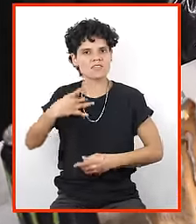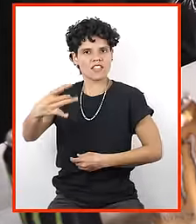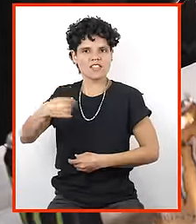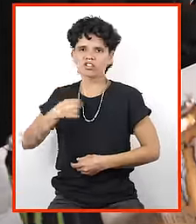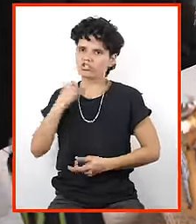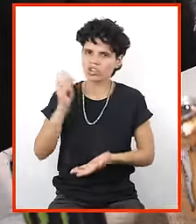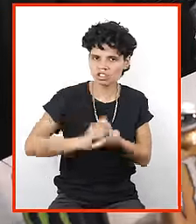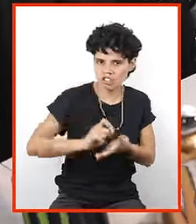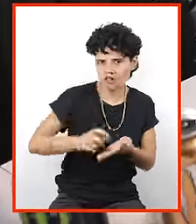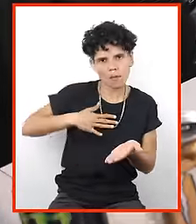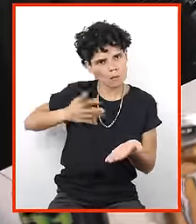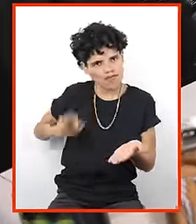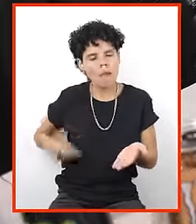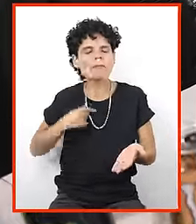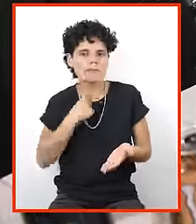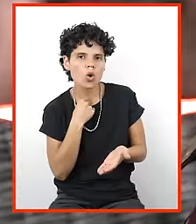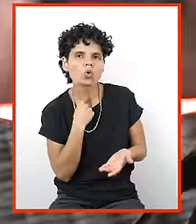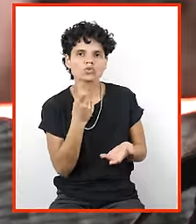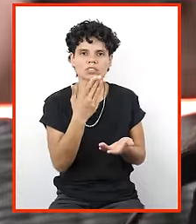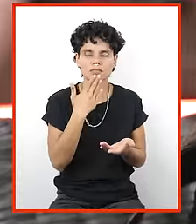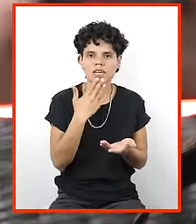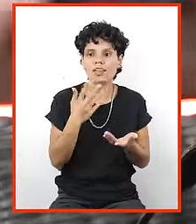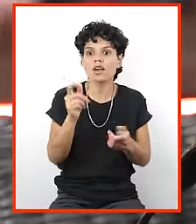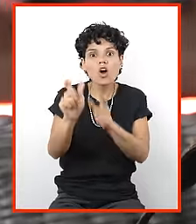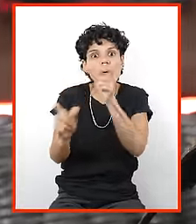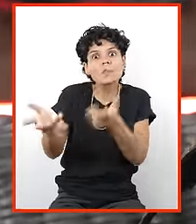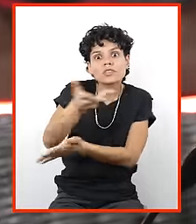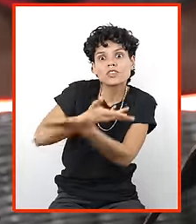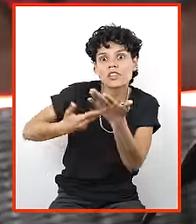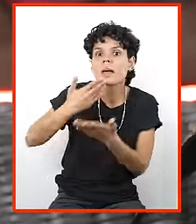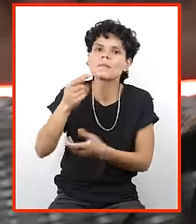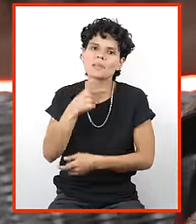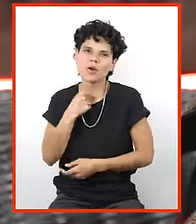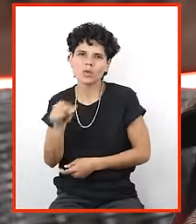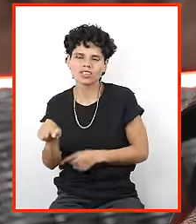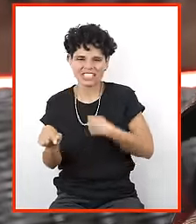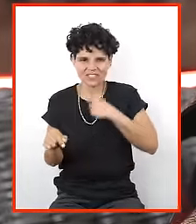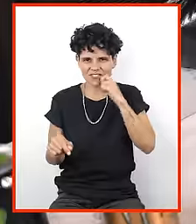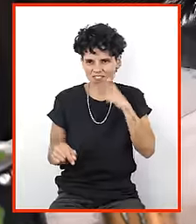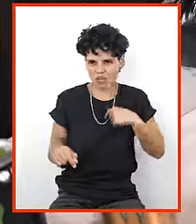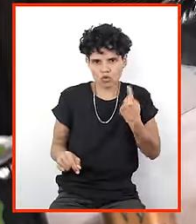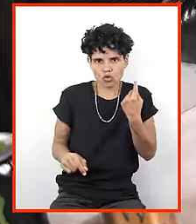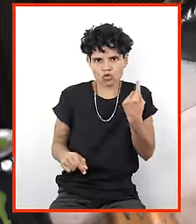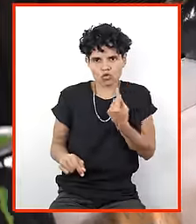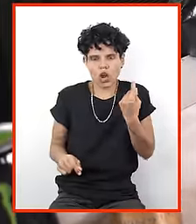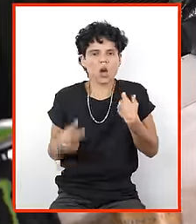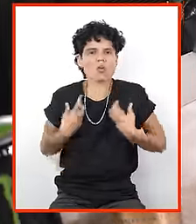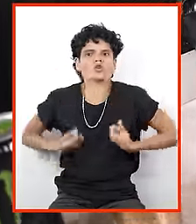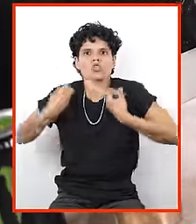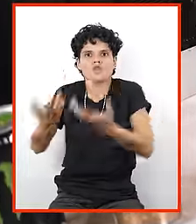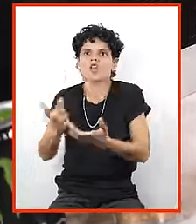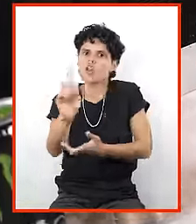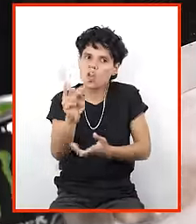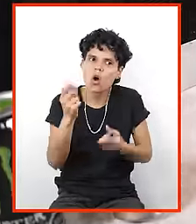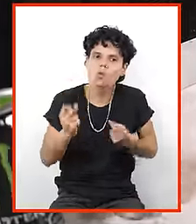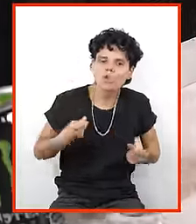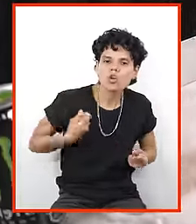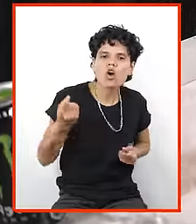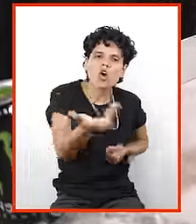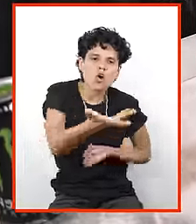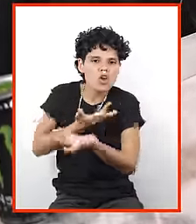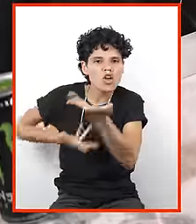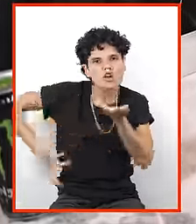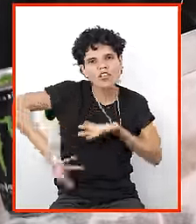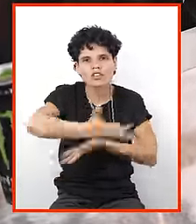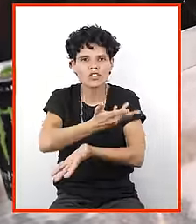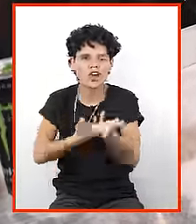mi parte, como que a mí me gusta componer. Componer con otra gente no significa que tú no estés componiendo, sino que estás liderando el proceso creativo de